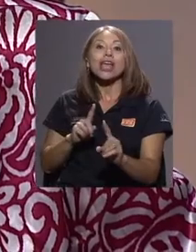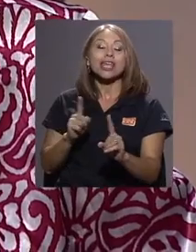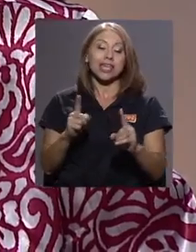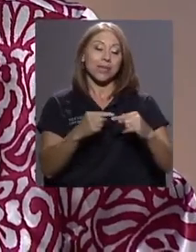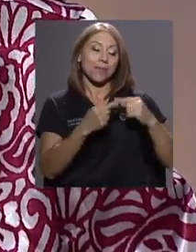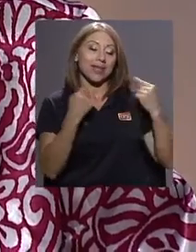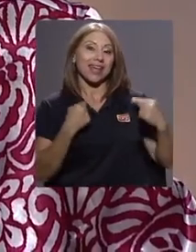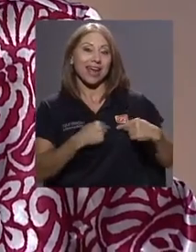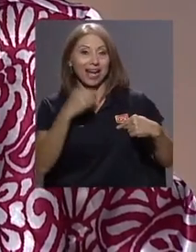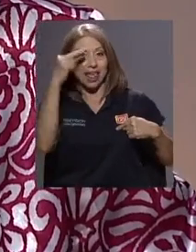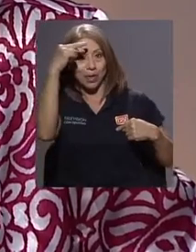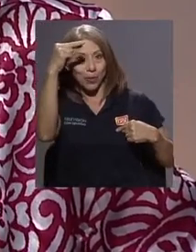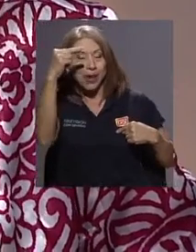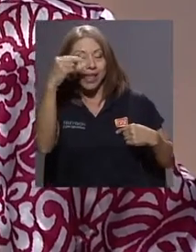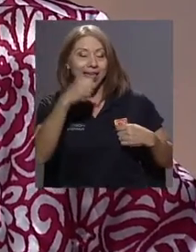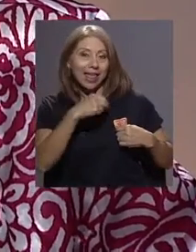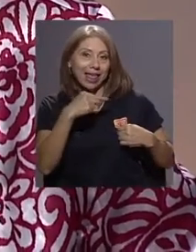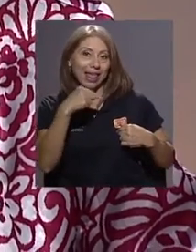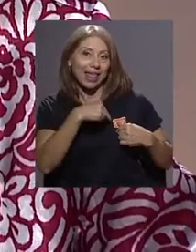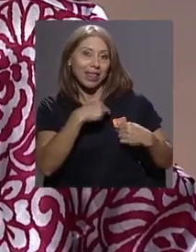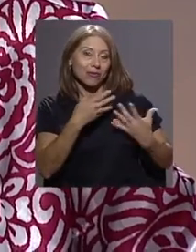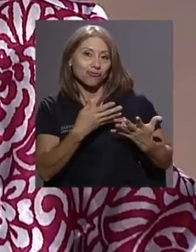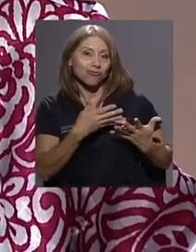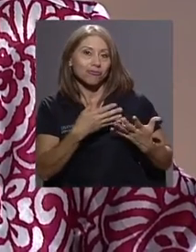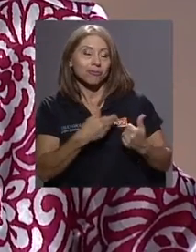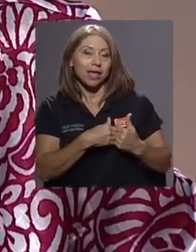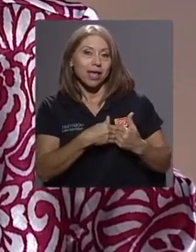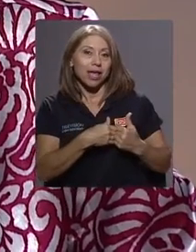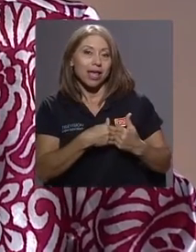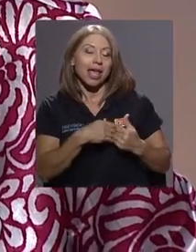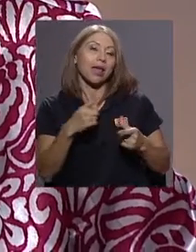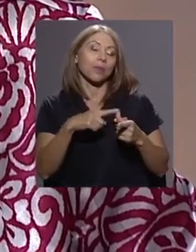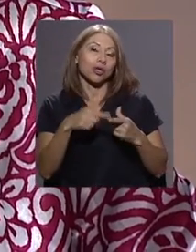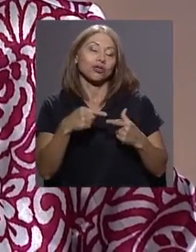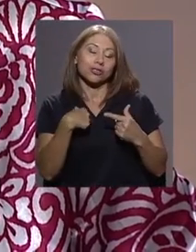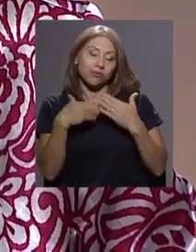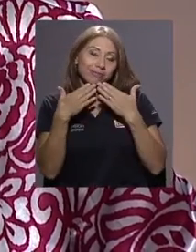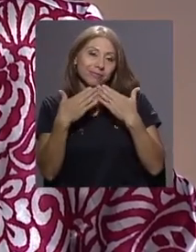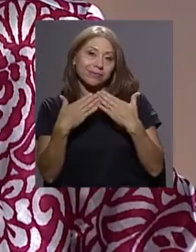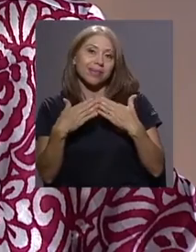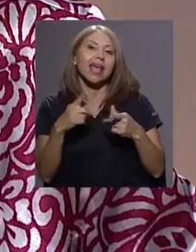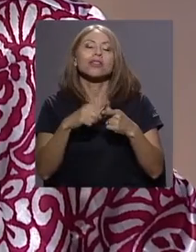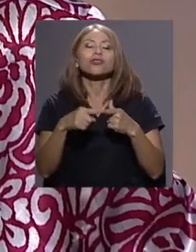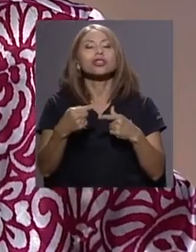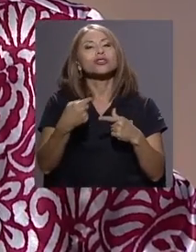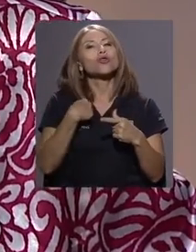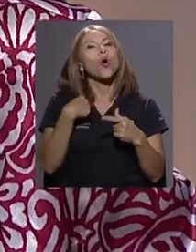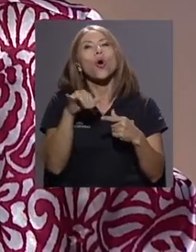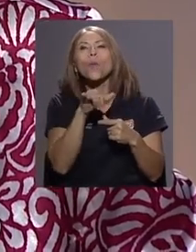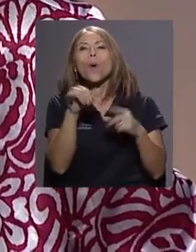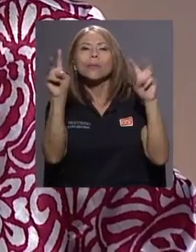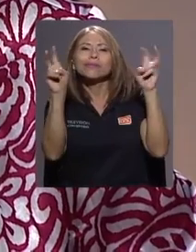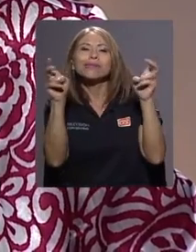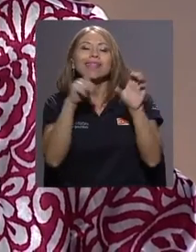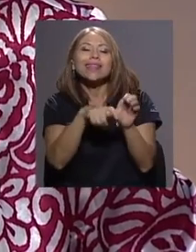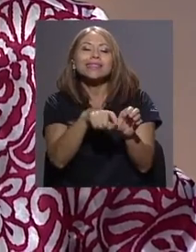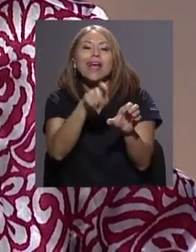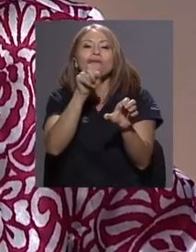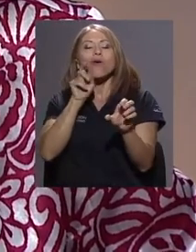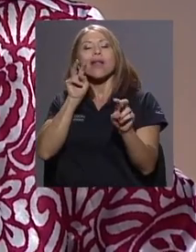sería mal agradecida si no lo pensara así entonces he visto todo el proceso